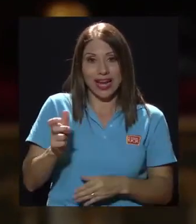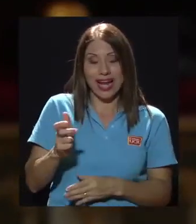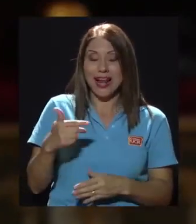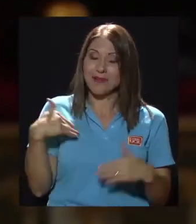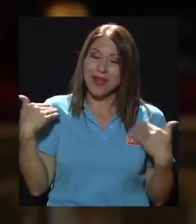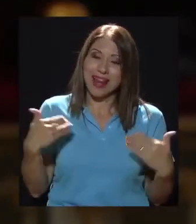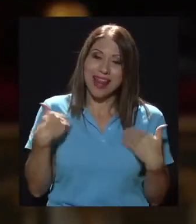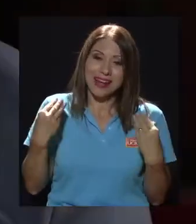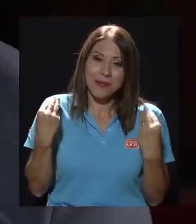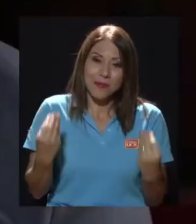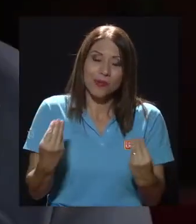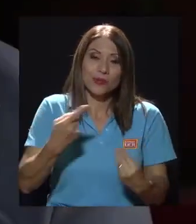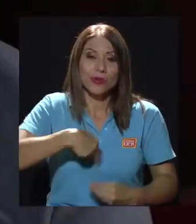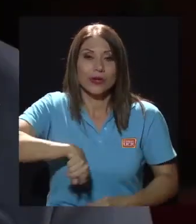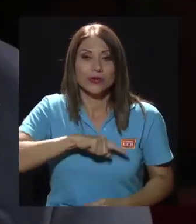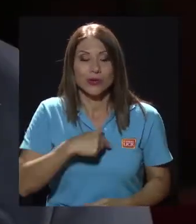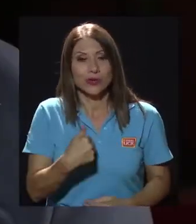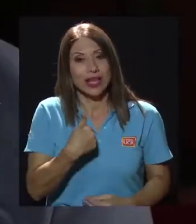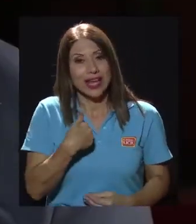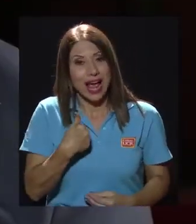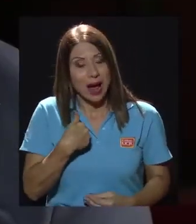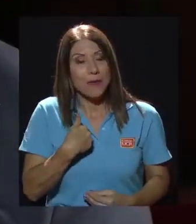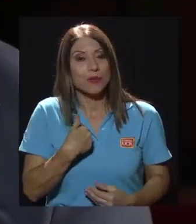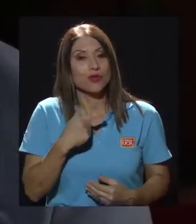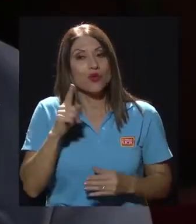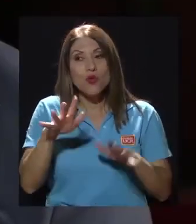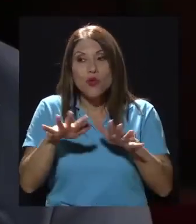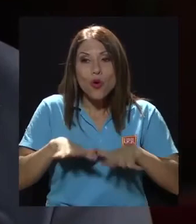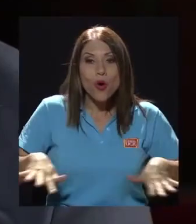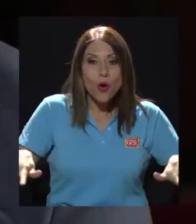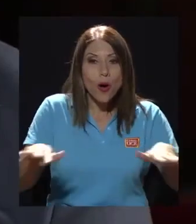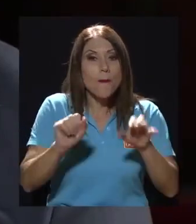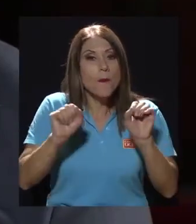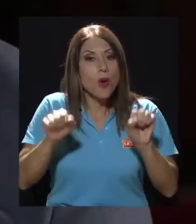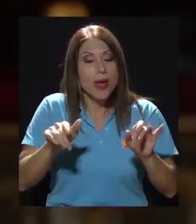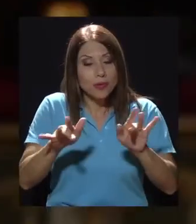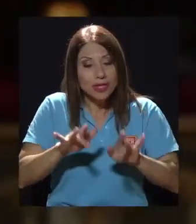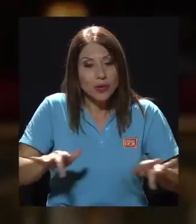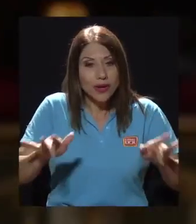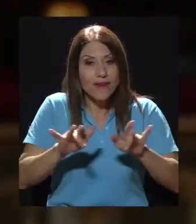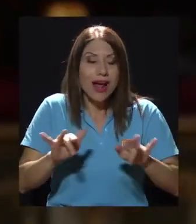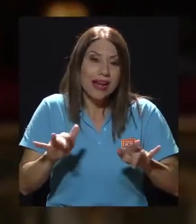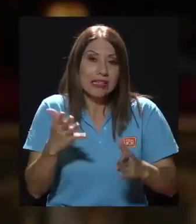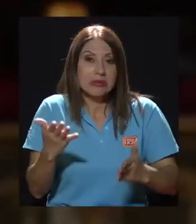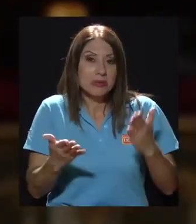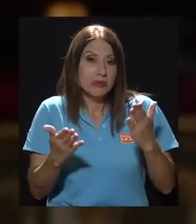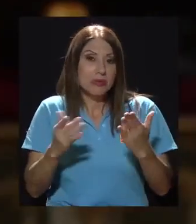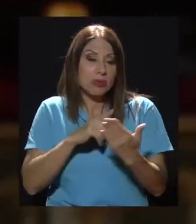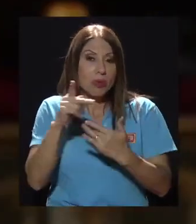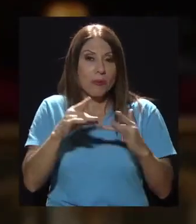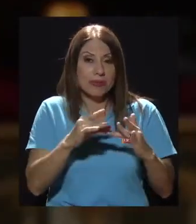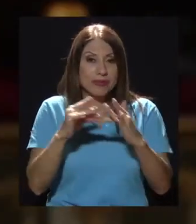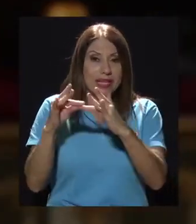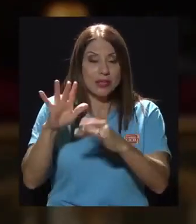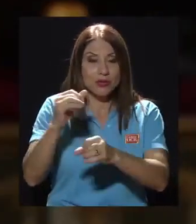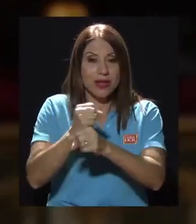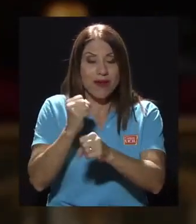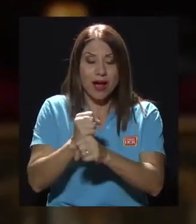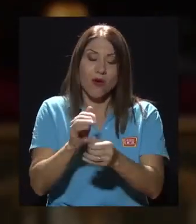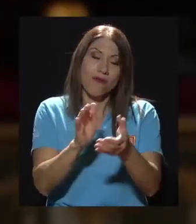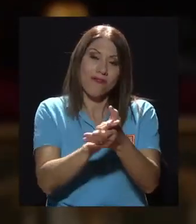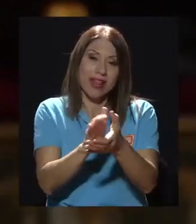que podamos tener un espacio pronto donde podamos tener una grabación a manera especial de este trabajo. Así